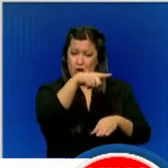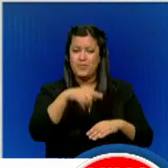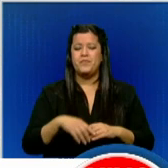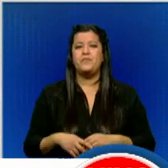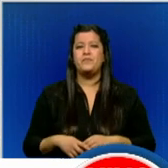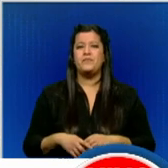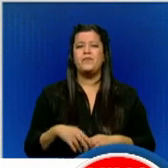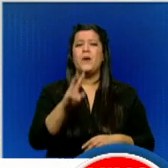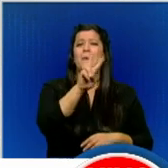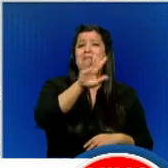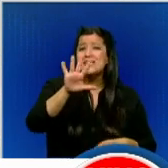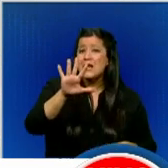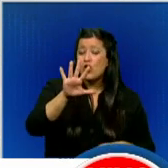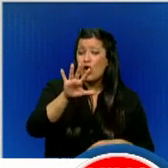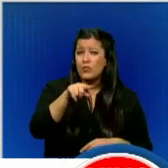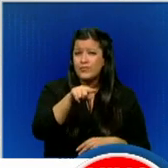a más de 25